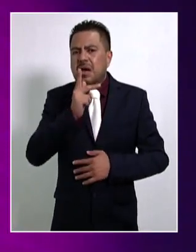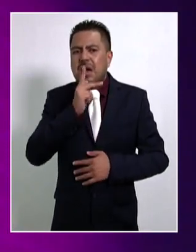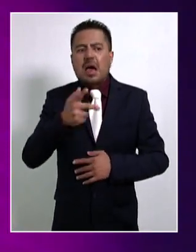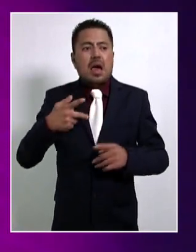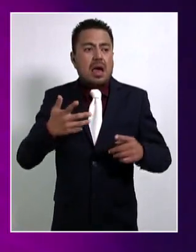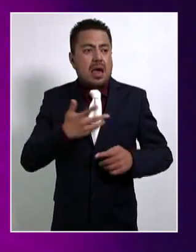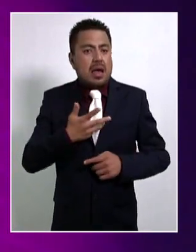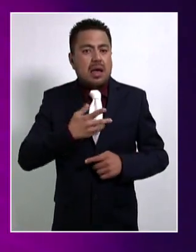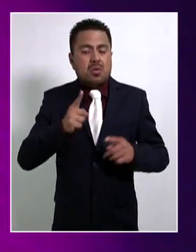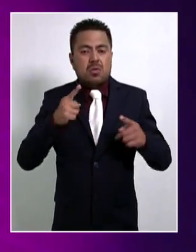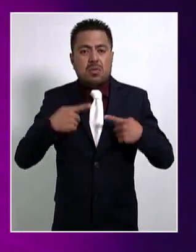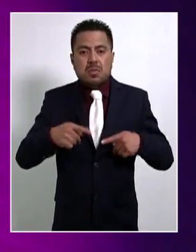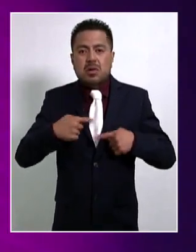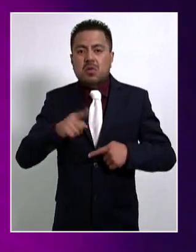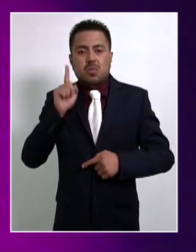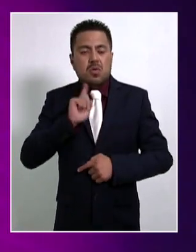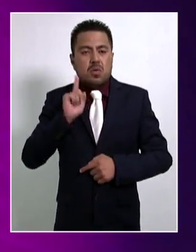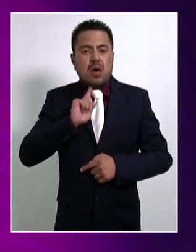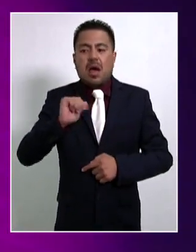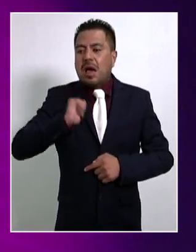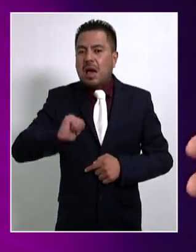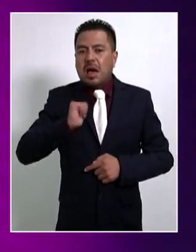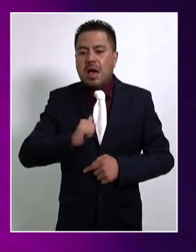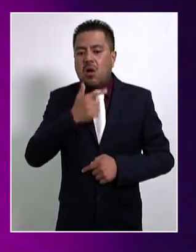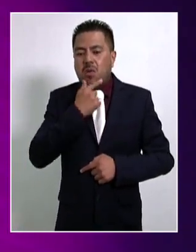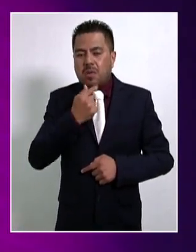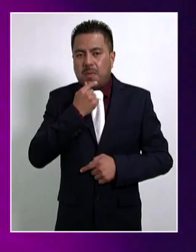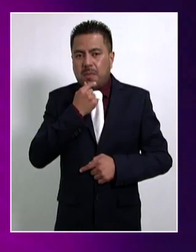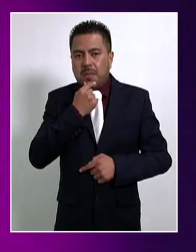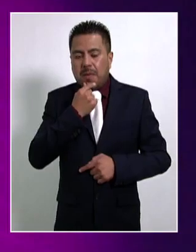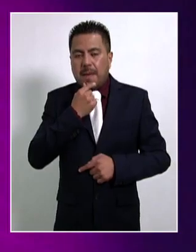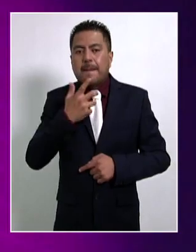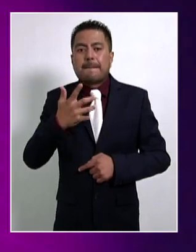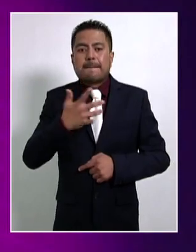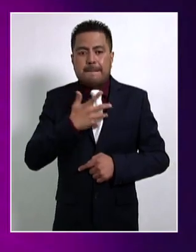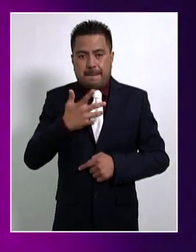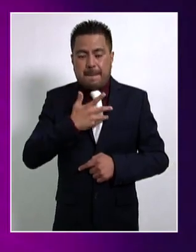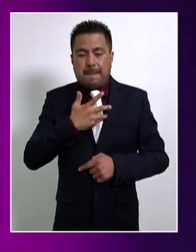una persona, una mujer que antes había sido hombre, ¿no? Hay